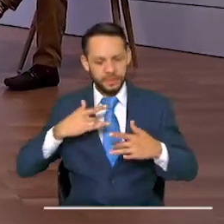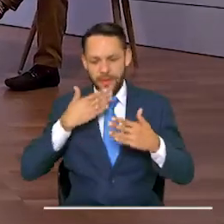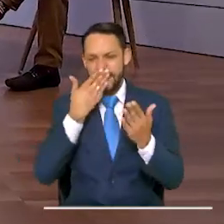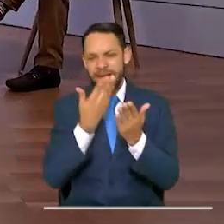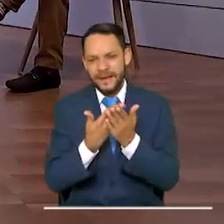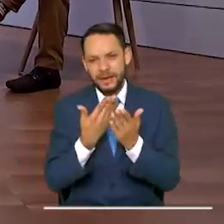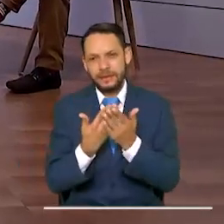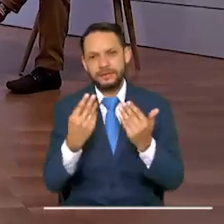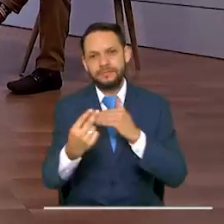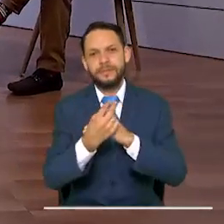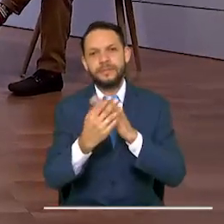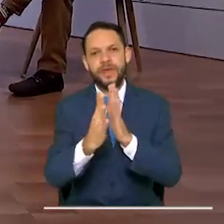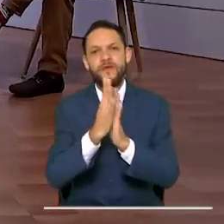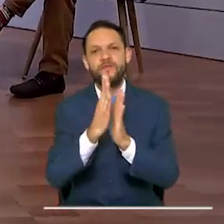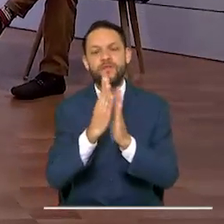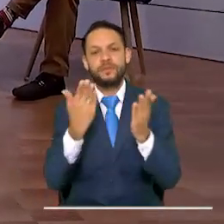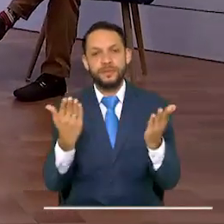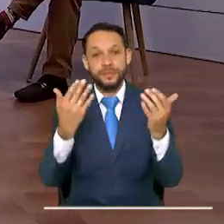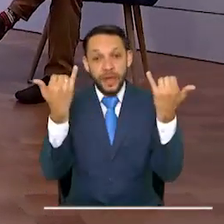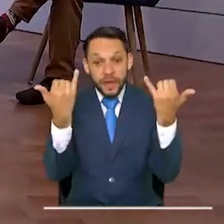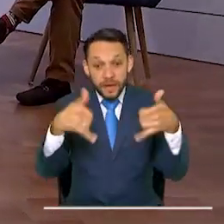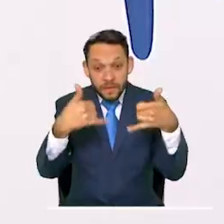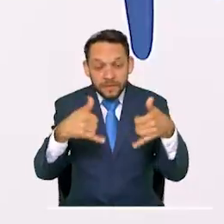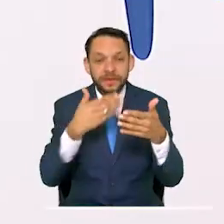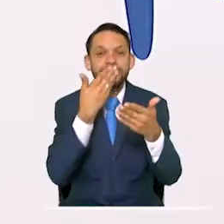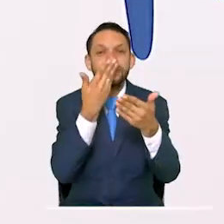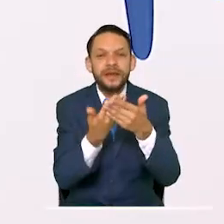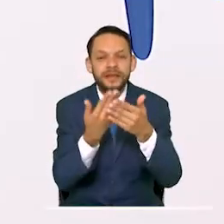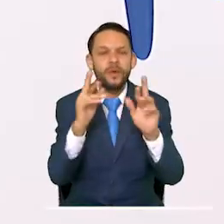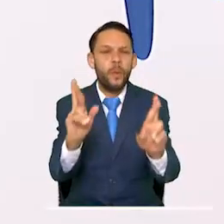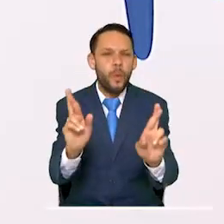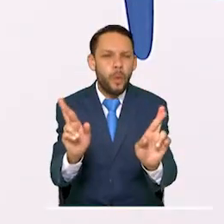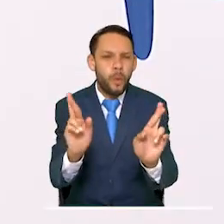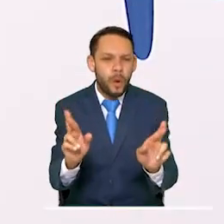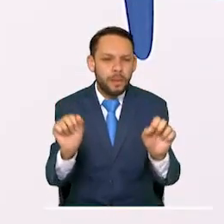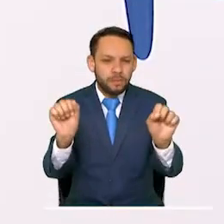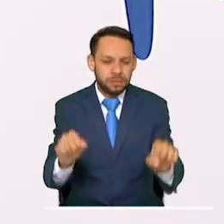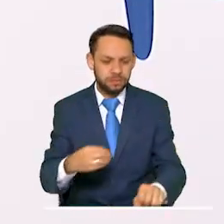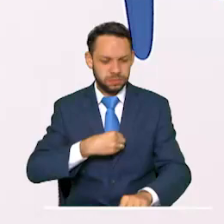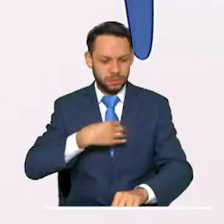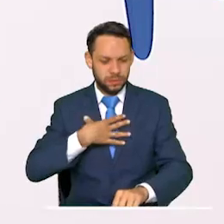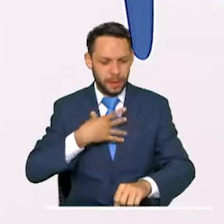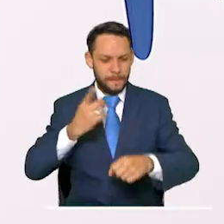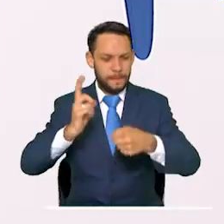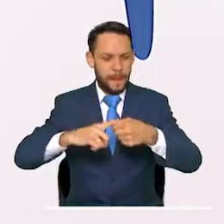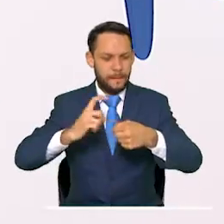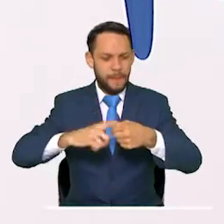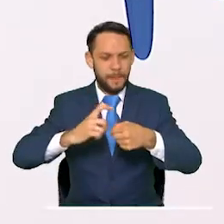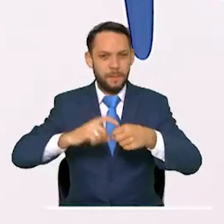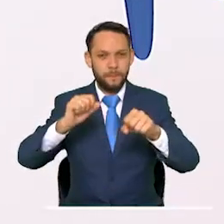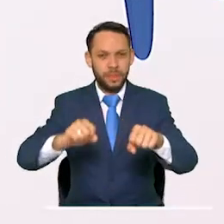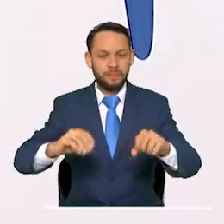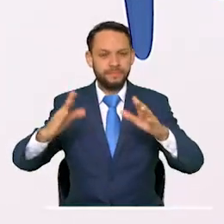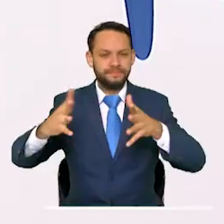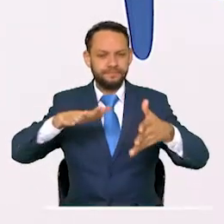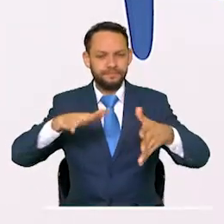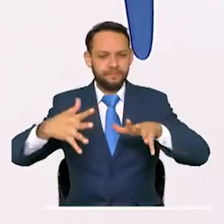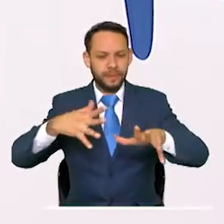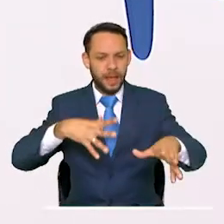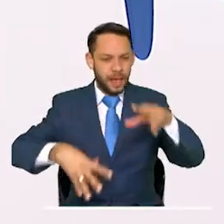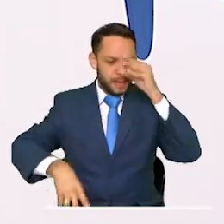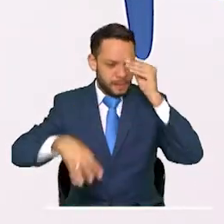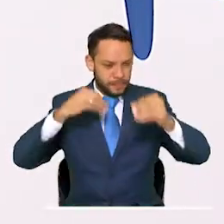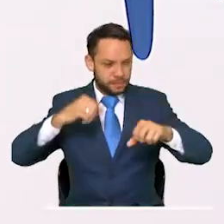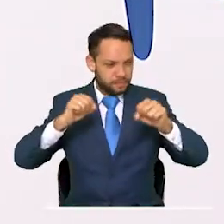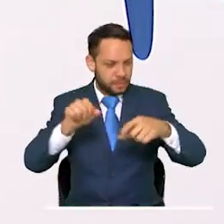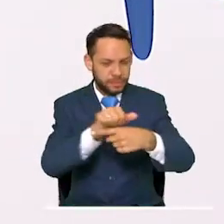gracias por toda esta información. Y a todos ustedes, mil gracias. Ojalá que se den esta oportunidad académica. Esto es un programa que abre la Universidad de